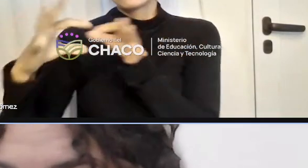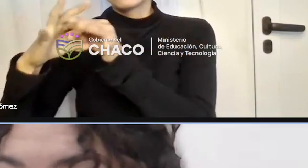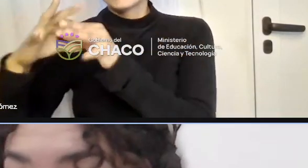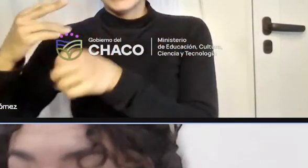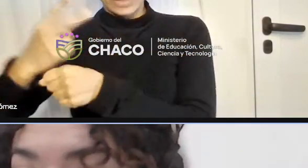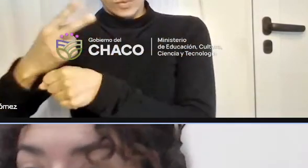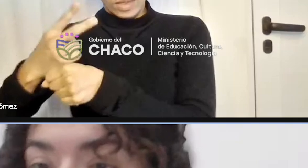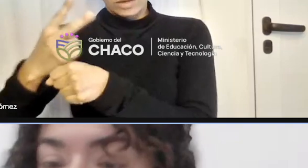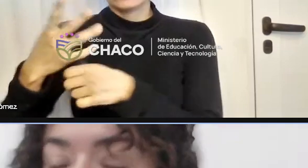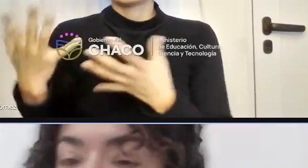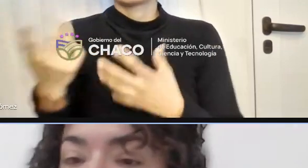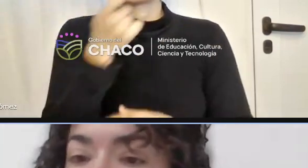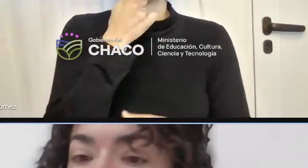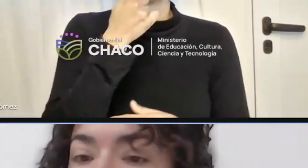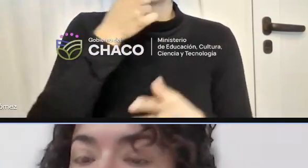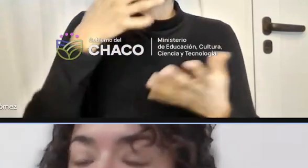¿sí?